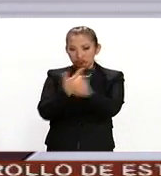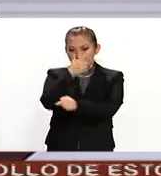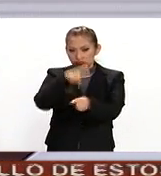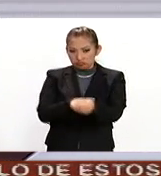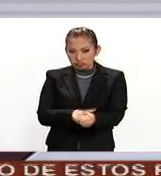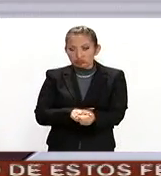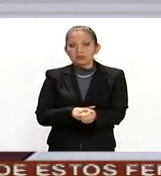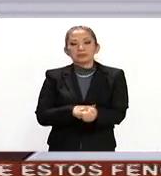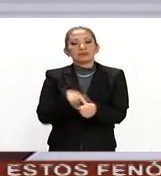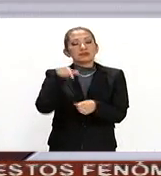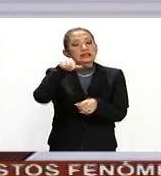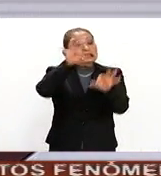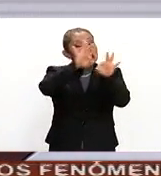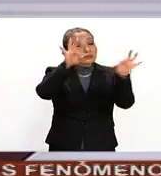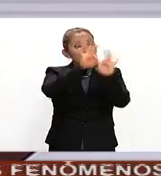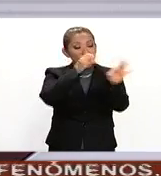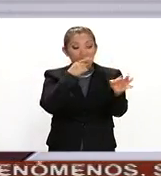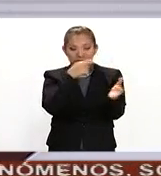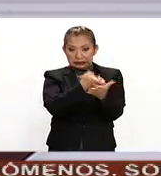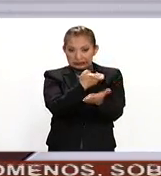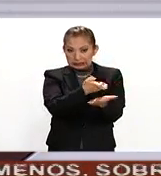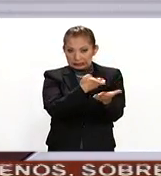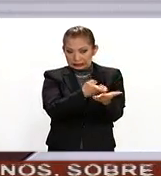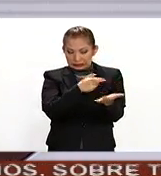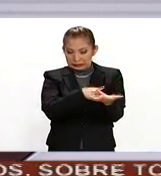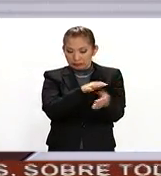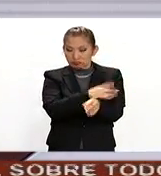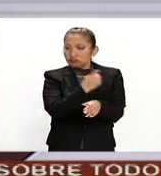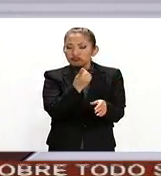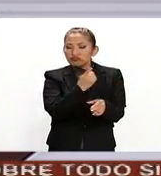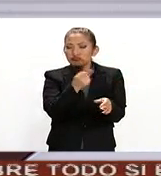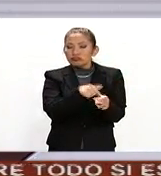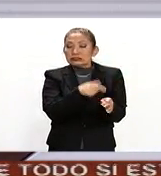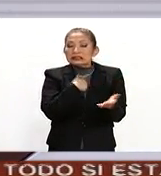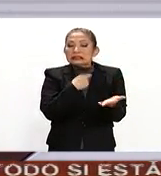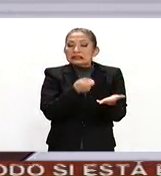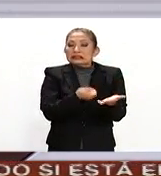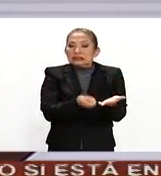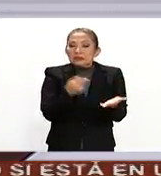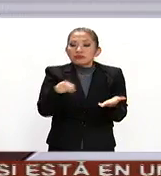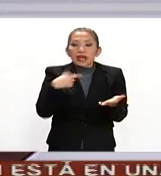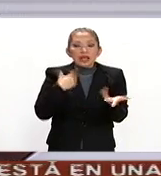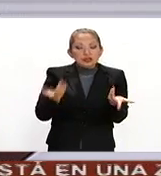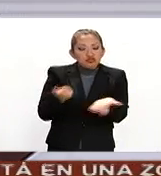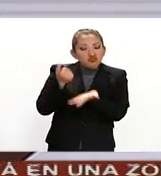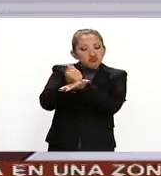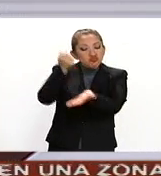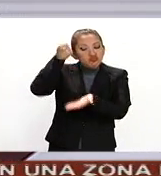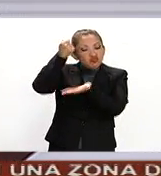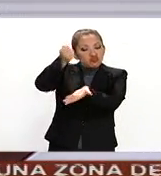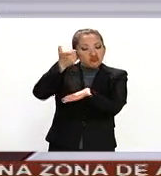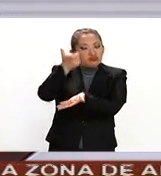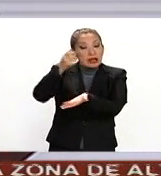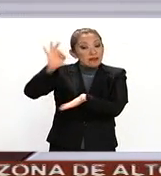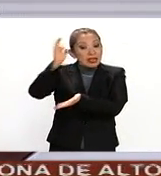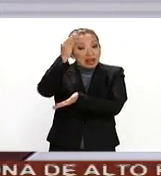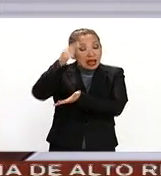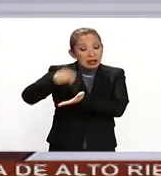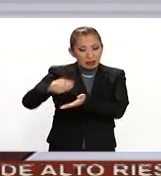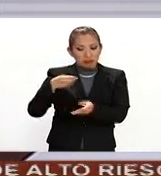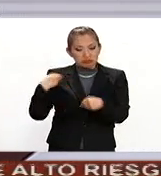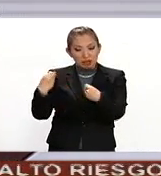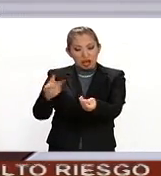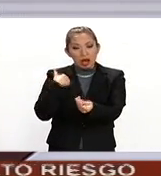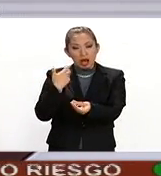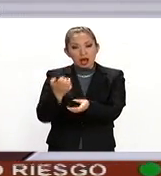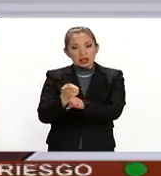Nacional. Es importante subrayar esto porque se trata de un subsidio federal que se ha otorgado